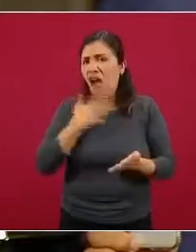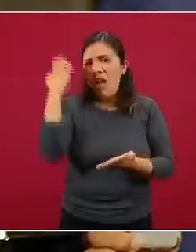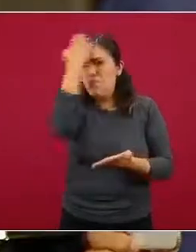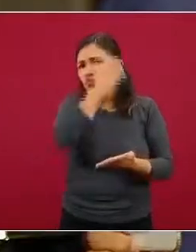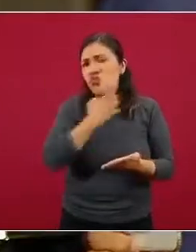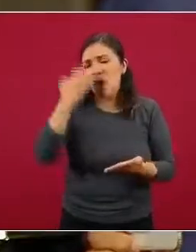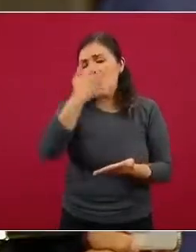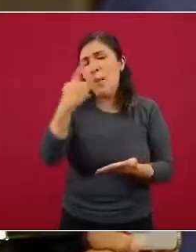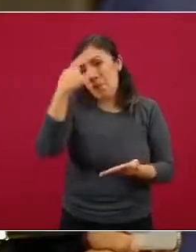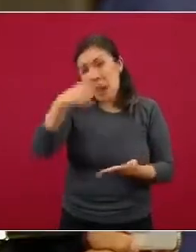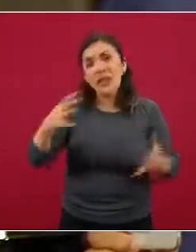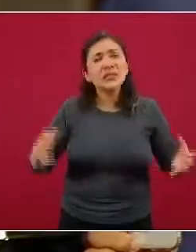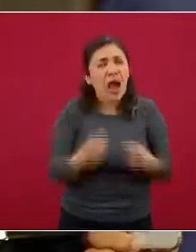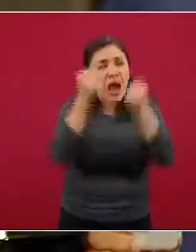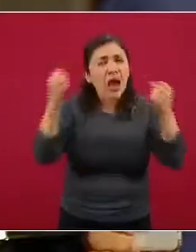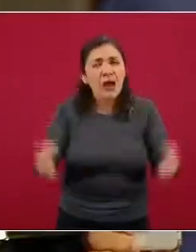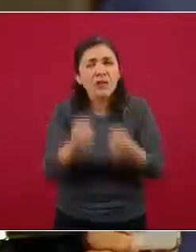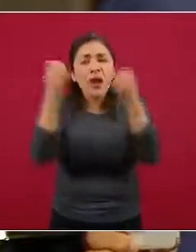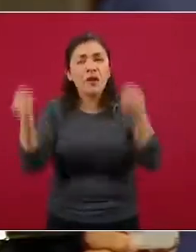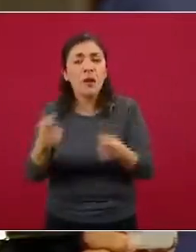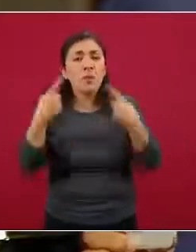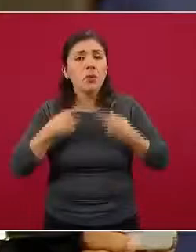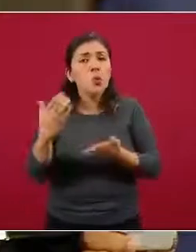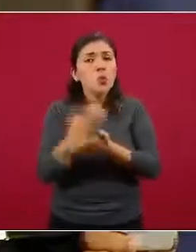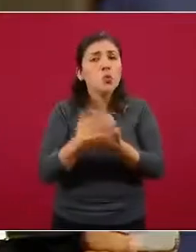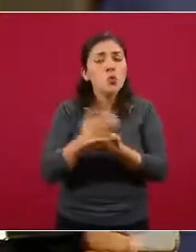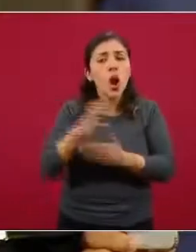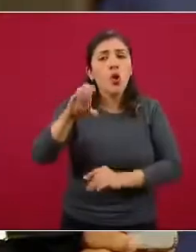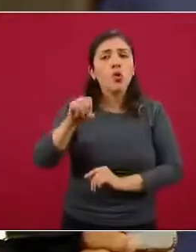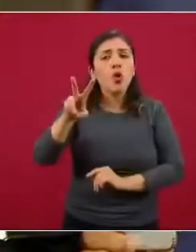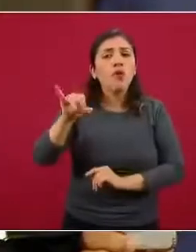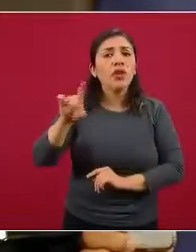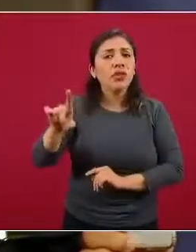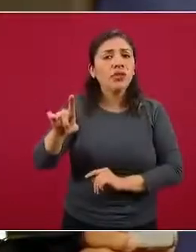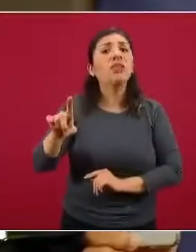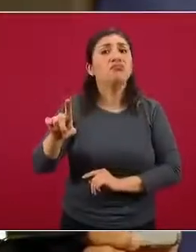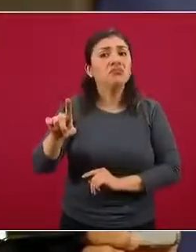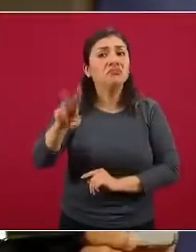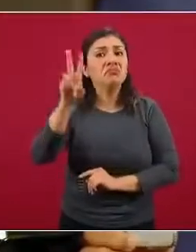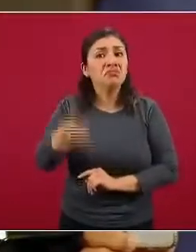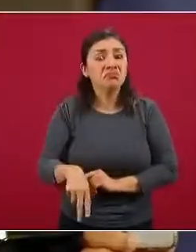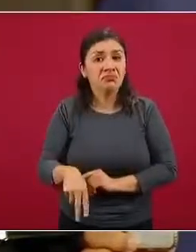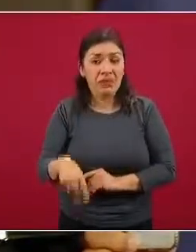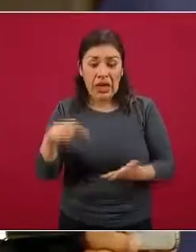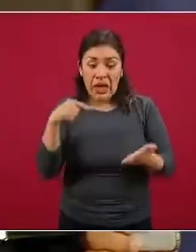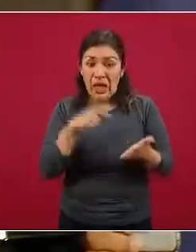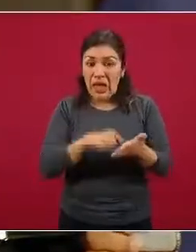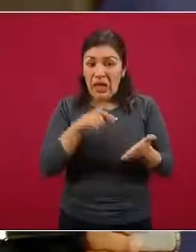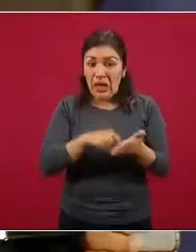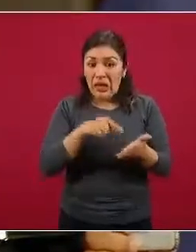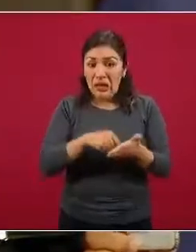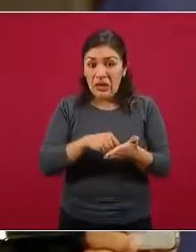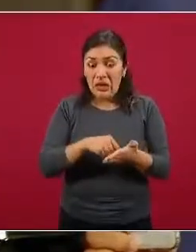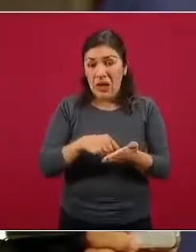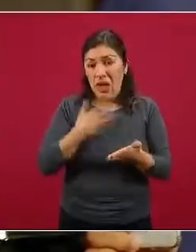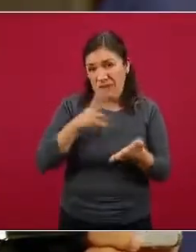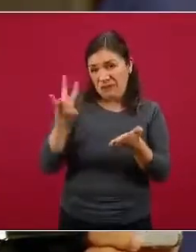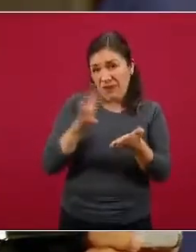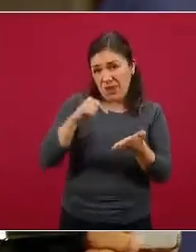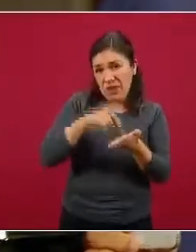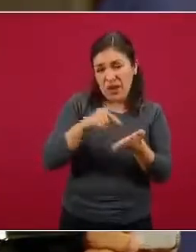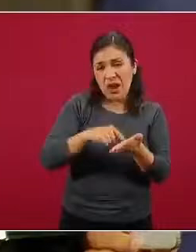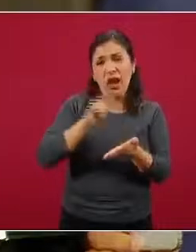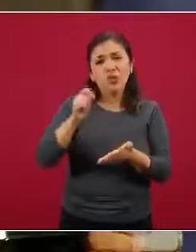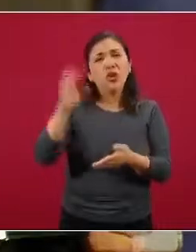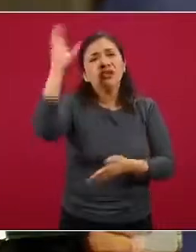que ha salvado y ha levantado a la gente del COVID en cualquiera de sus etapas. Este nutriente es